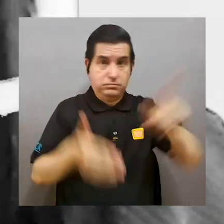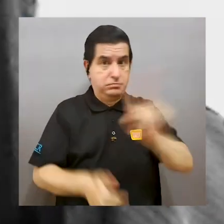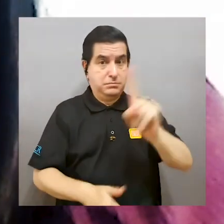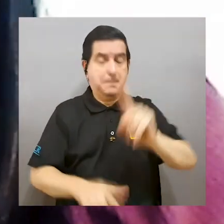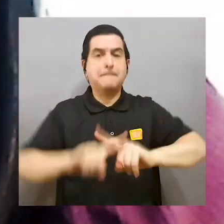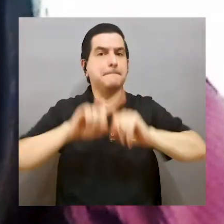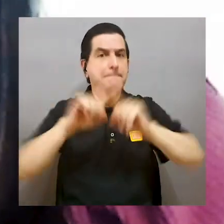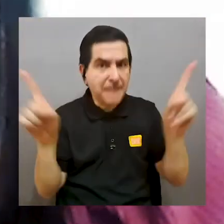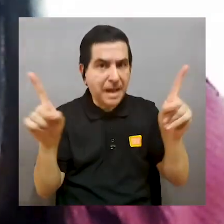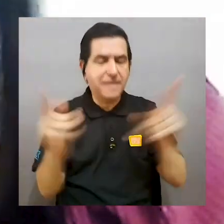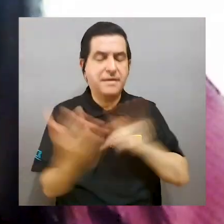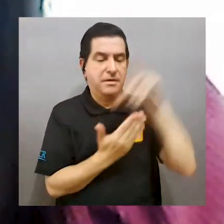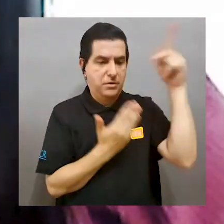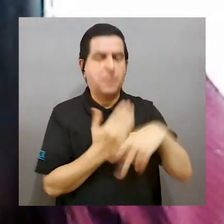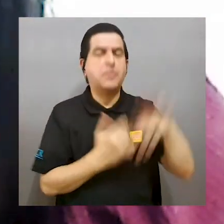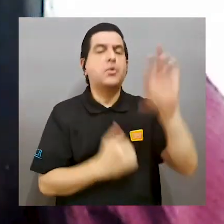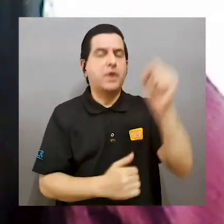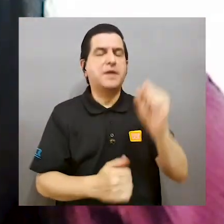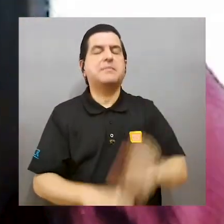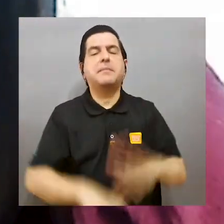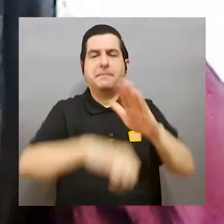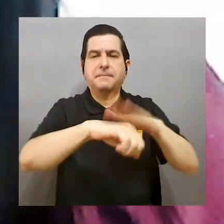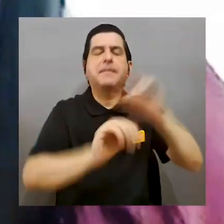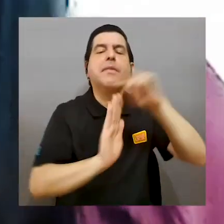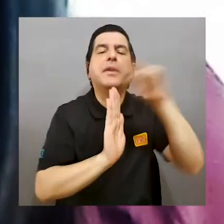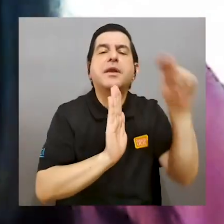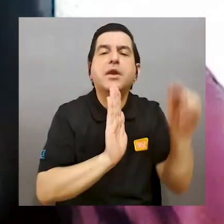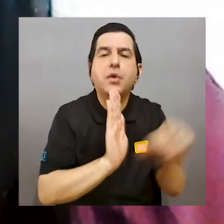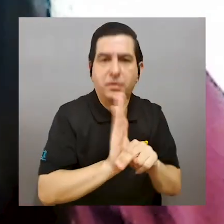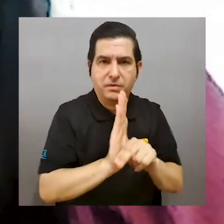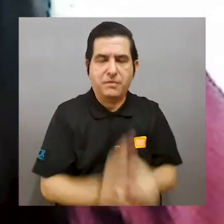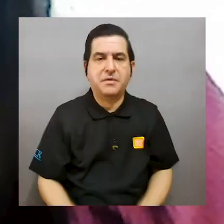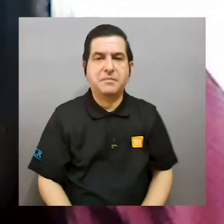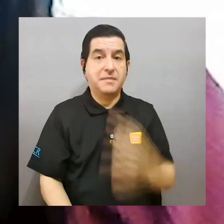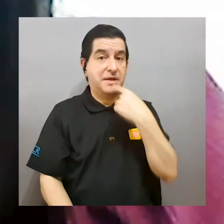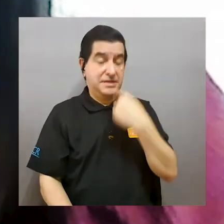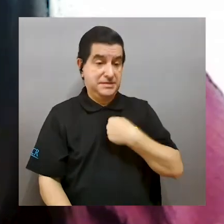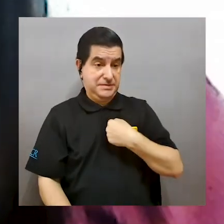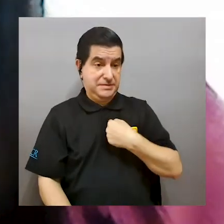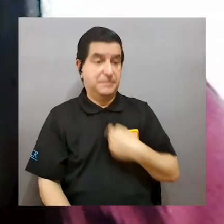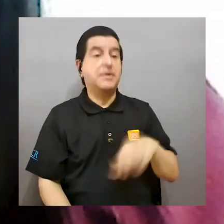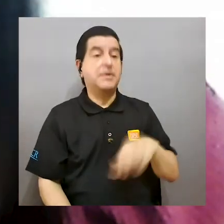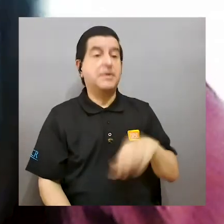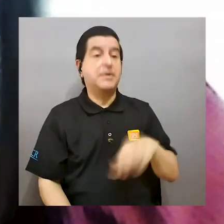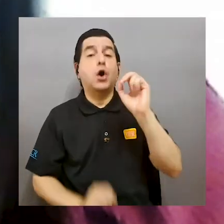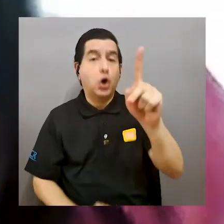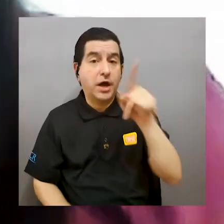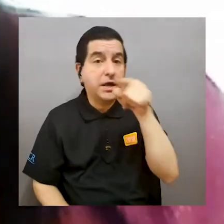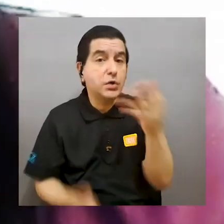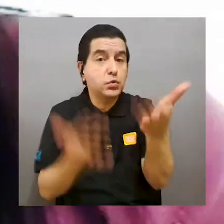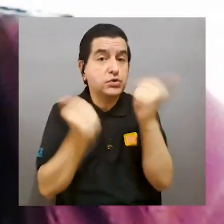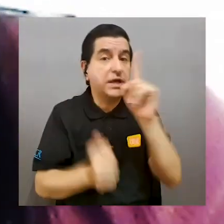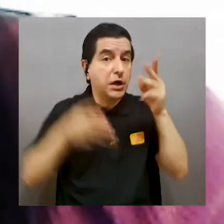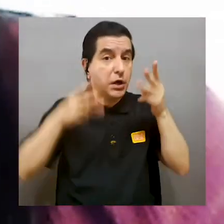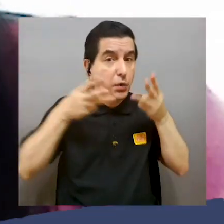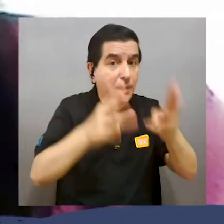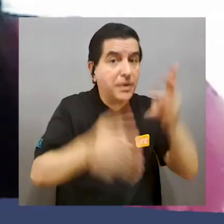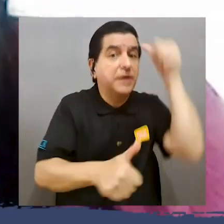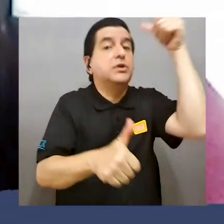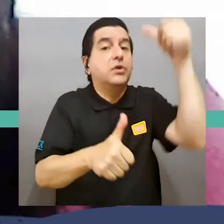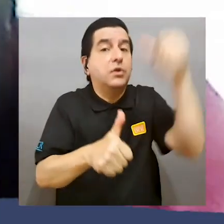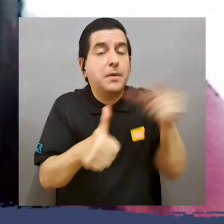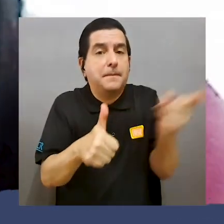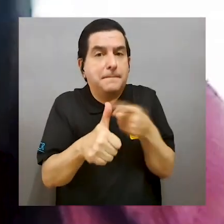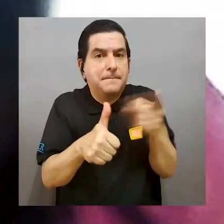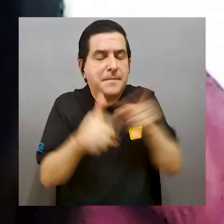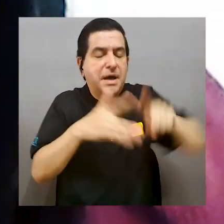lectoescritura, pero el programa sí nos da unas pautas, ¿verdad? Para decirnos, ok, querés elegir este método, pero